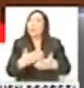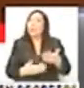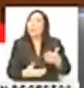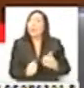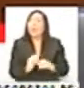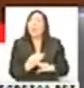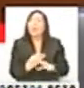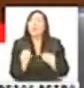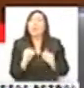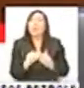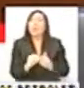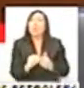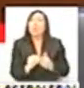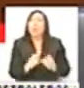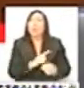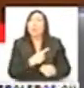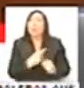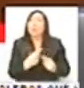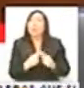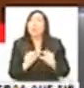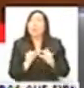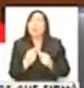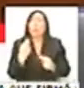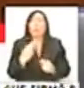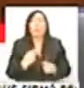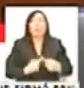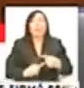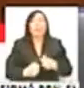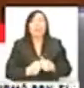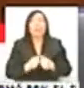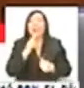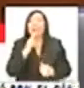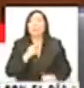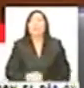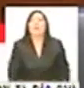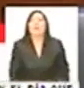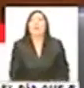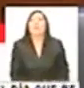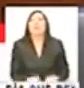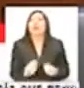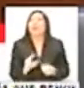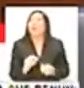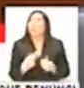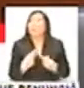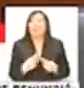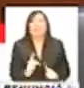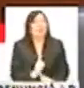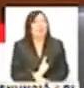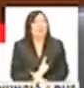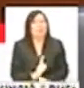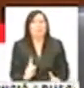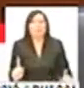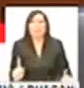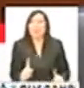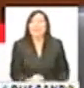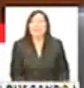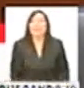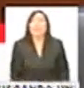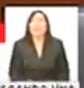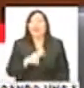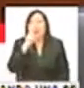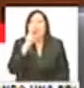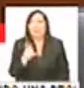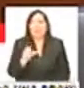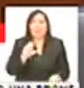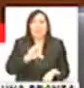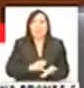la conformación de una fuerza multinacional de intervención en el Perú, porque no se iba a permitir que en el Perú, en